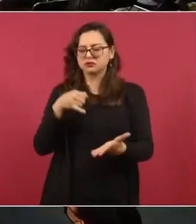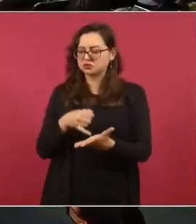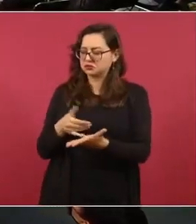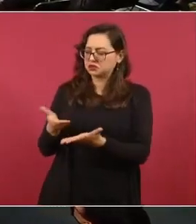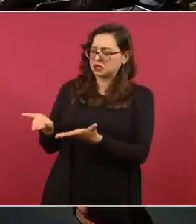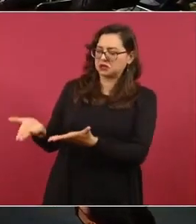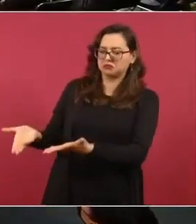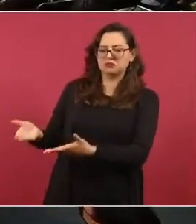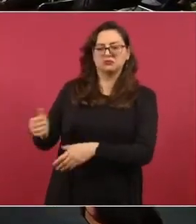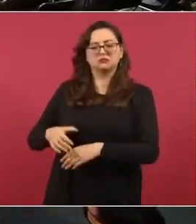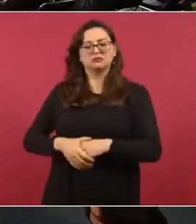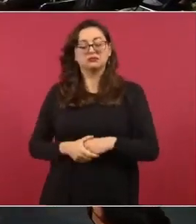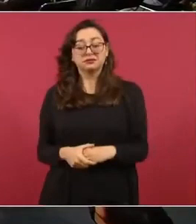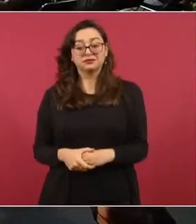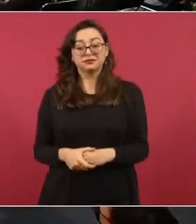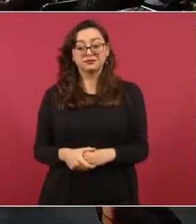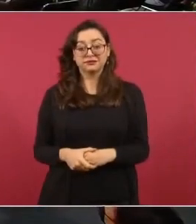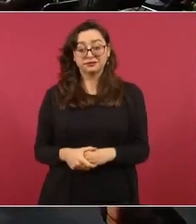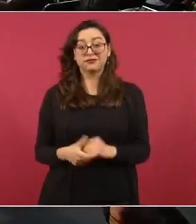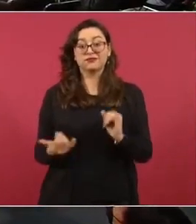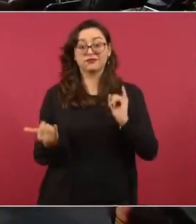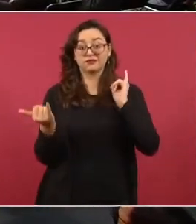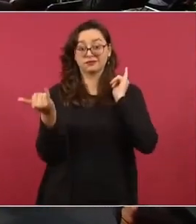es esto, Chetumal,